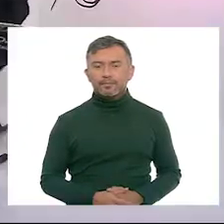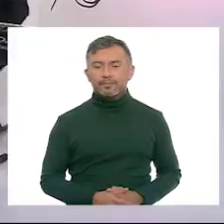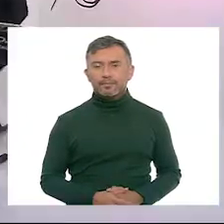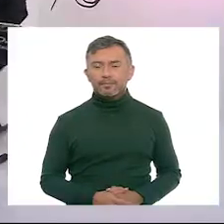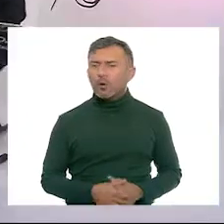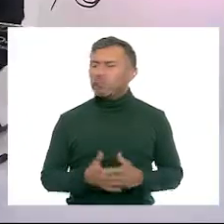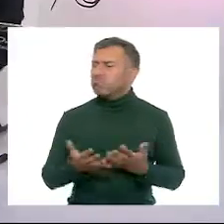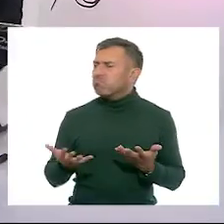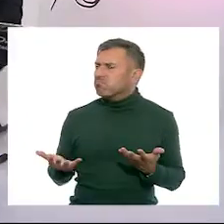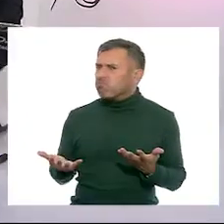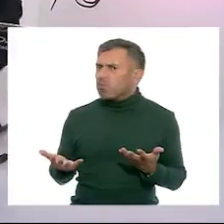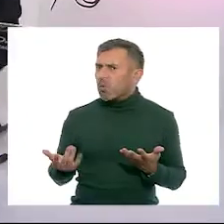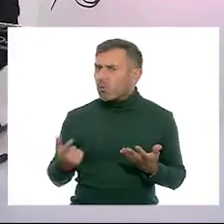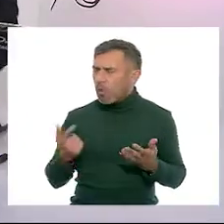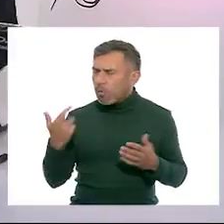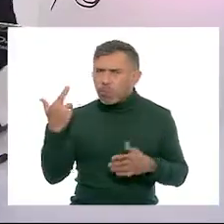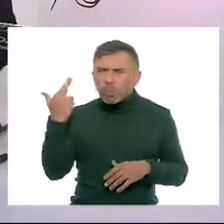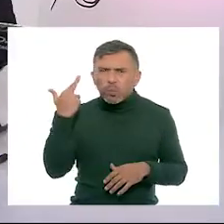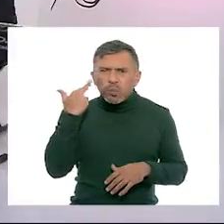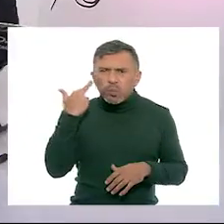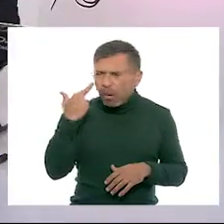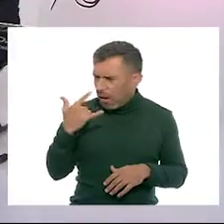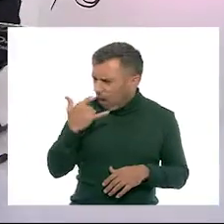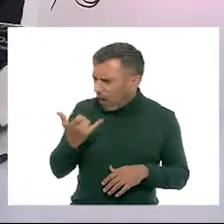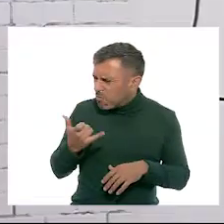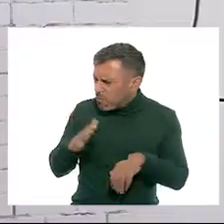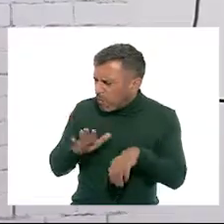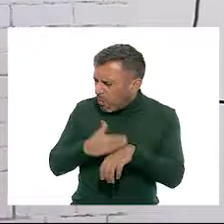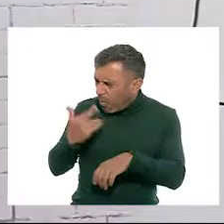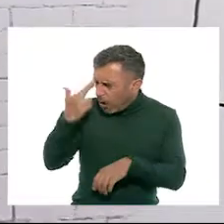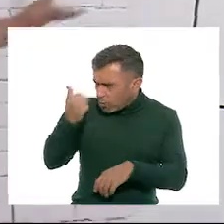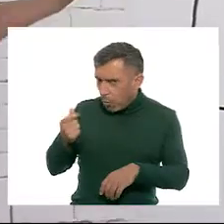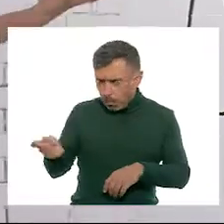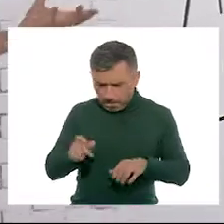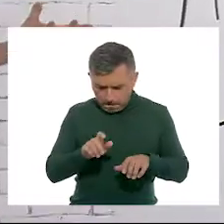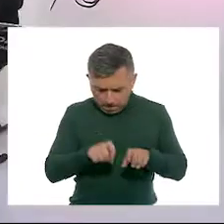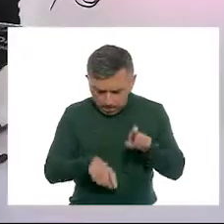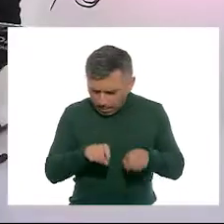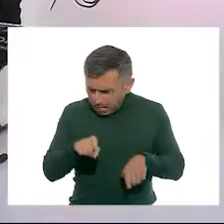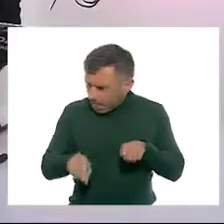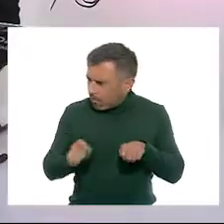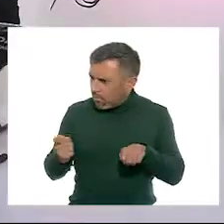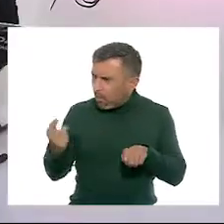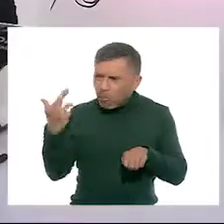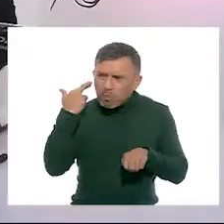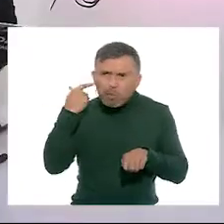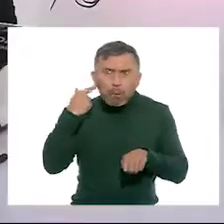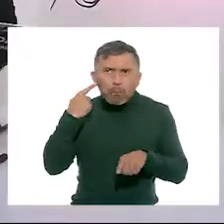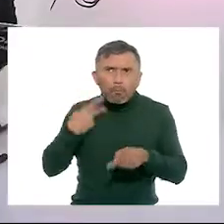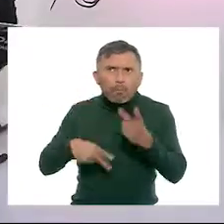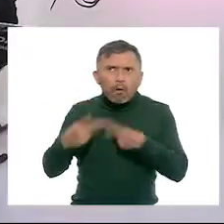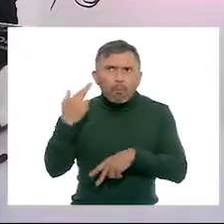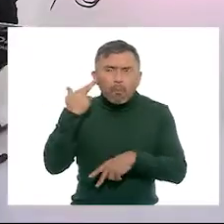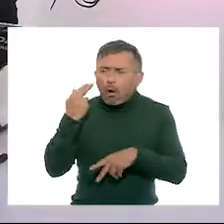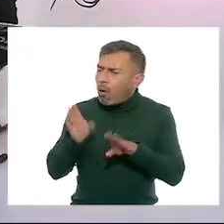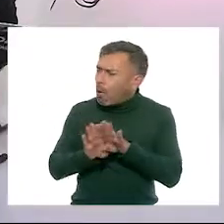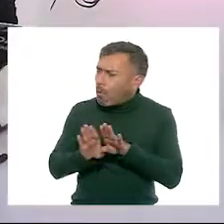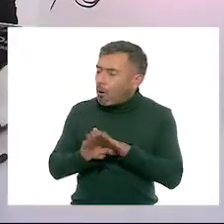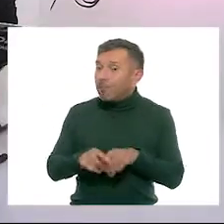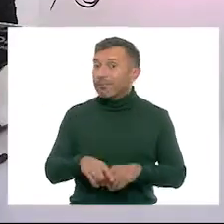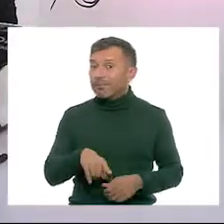¿Y qué es lo que hace que suenen? O sea, tú aprietas las teclitas, pero ¿cómo hace que suene? Bueno, hay un mecanismo